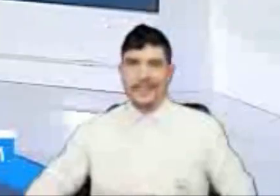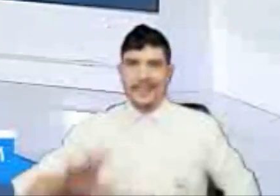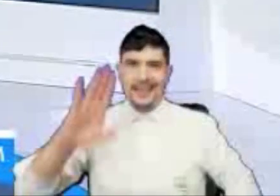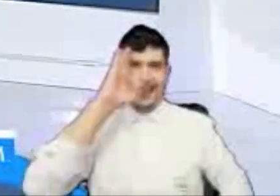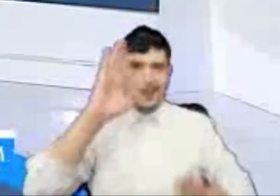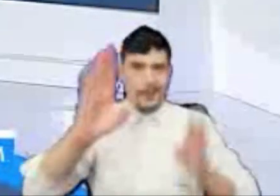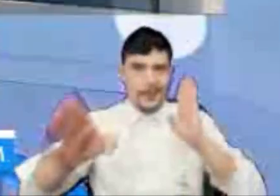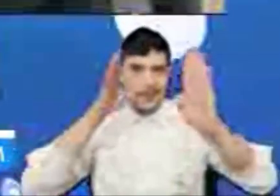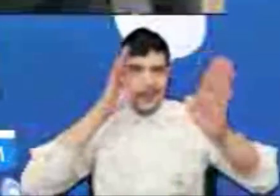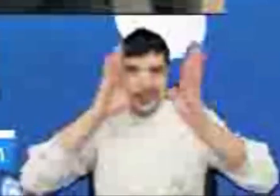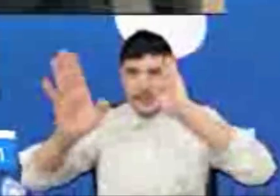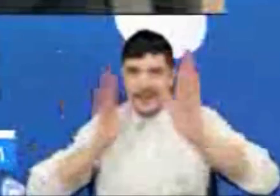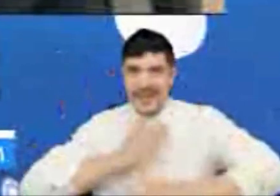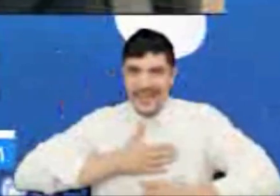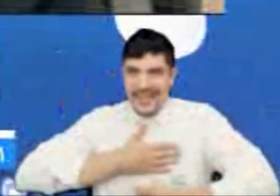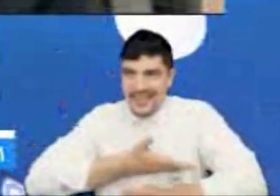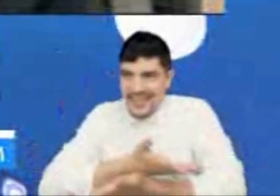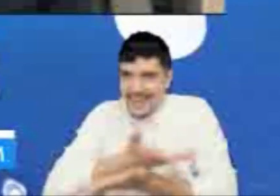Profundamente feliz, Toti.